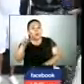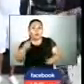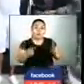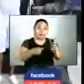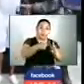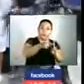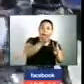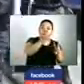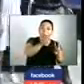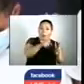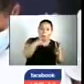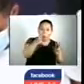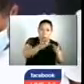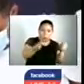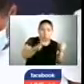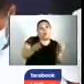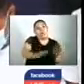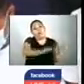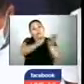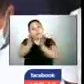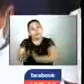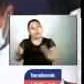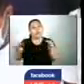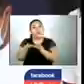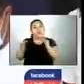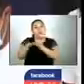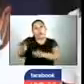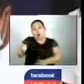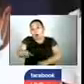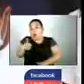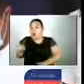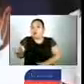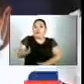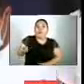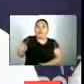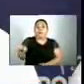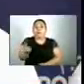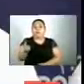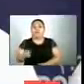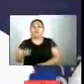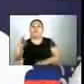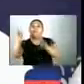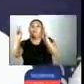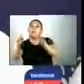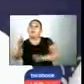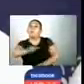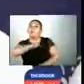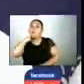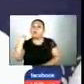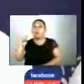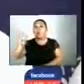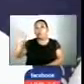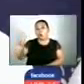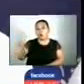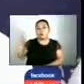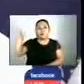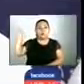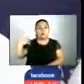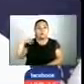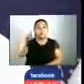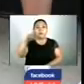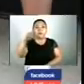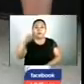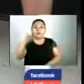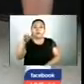caso que se estaría resolviendo. También presentaron a las personas vinculadas en el cuádruple homicidio registrado el 10 de junio de